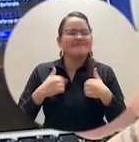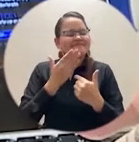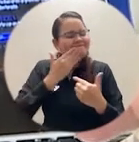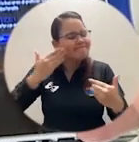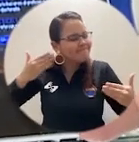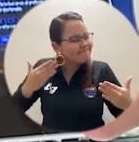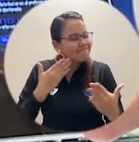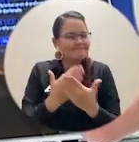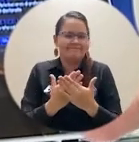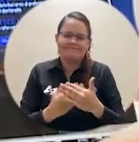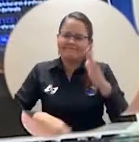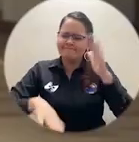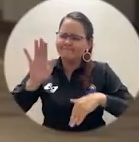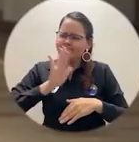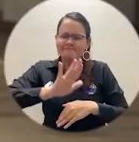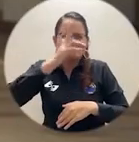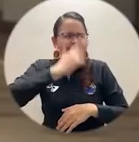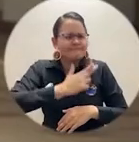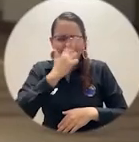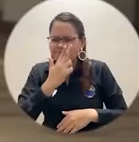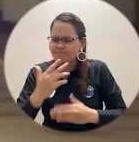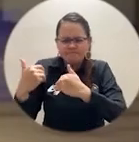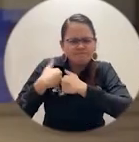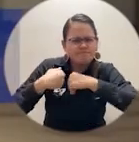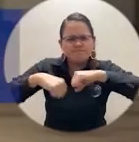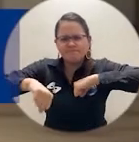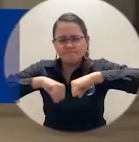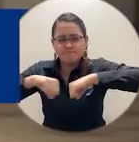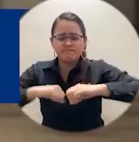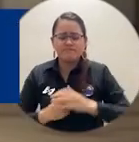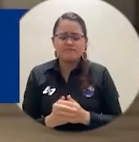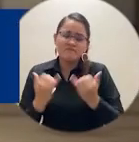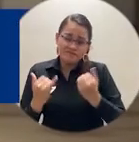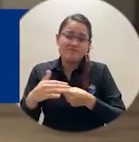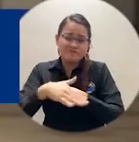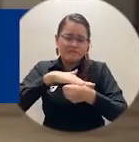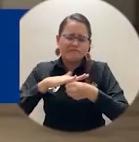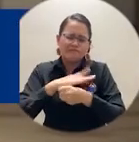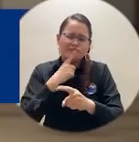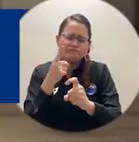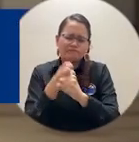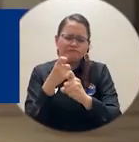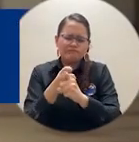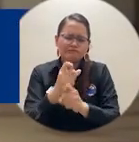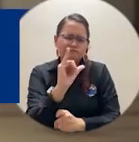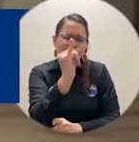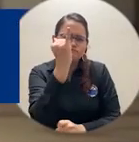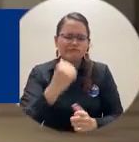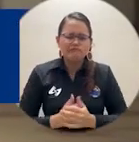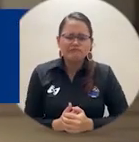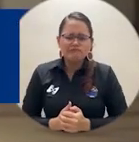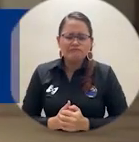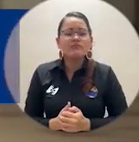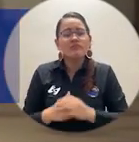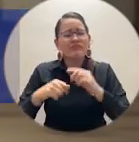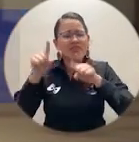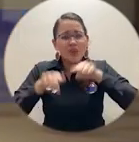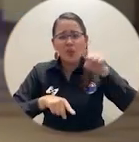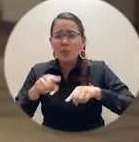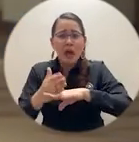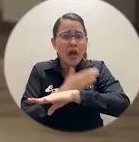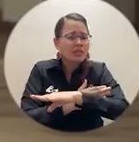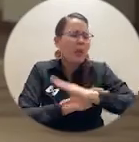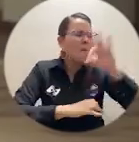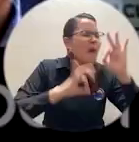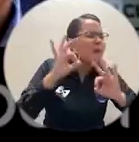nuevamente reiterarles mi agradecimiento por su compromiso durante este proceso, por esta situación tan difícil. Prácticamente sin ningún tipo